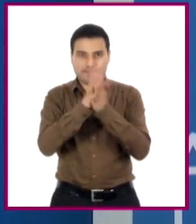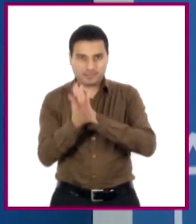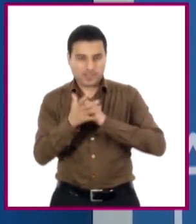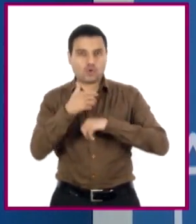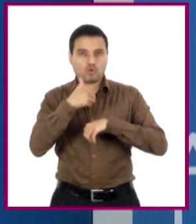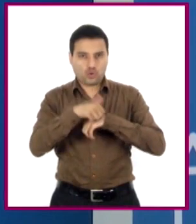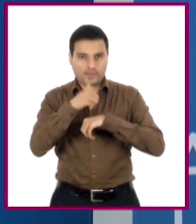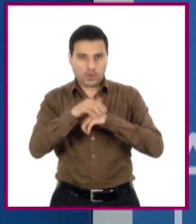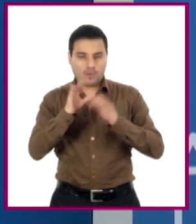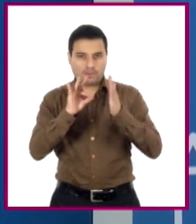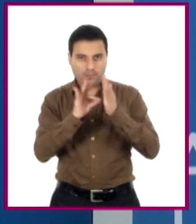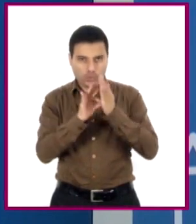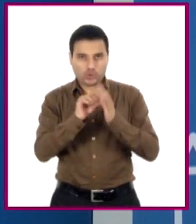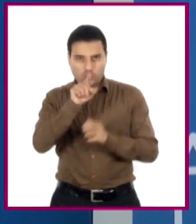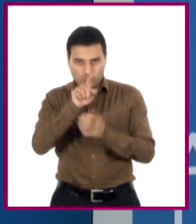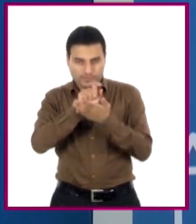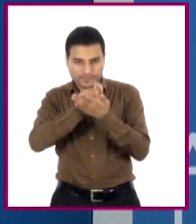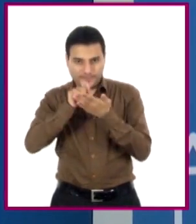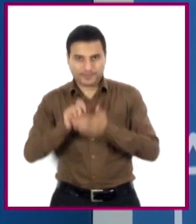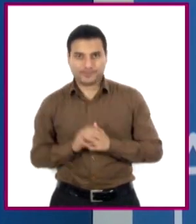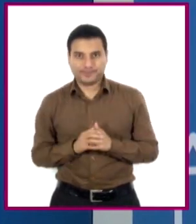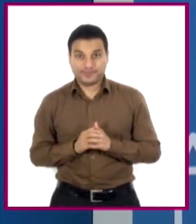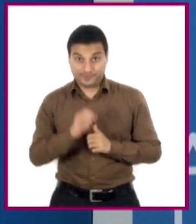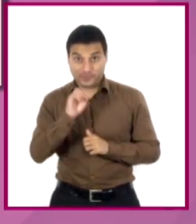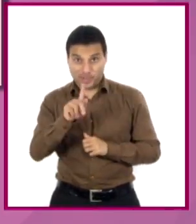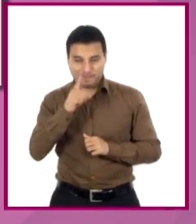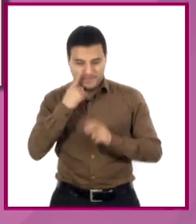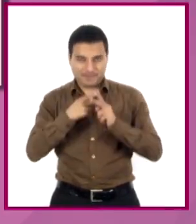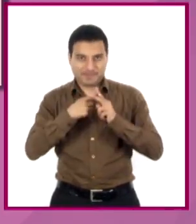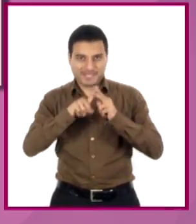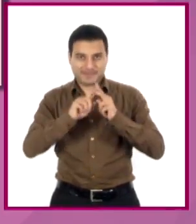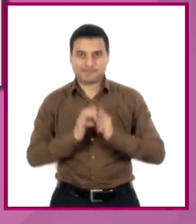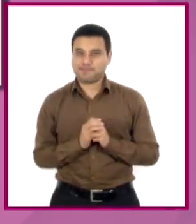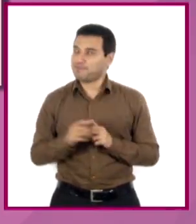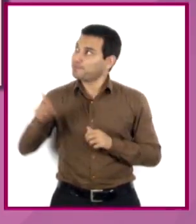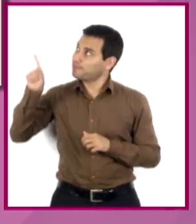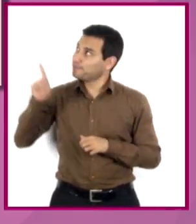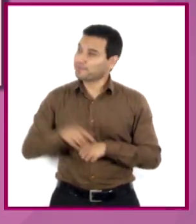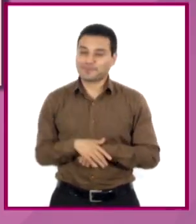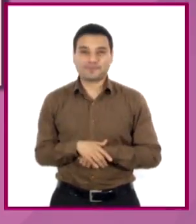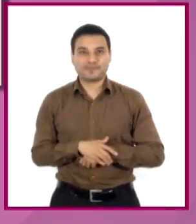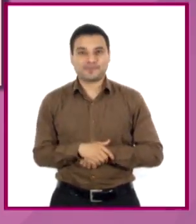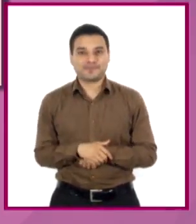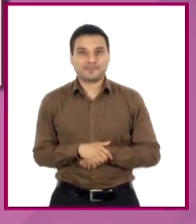que ilustran a los decimales periódicos. Comencemos con...